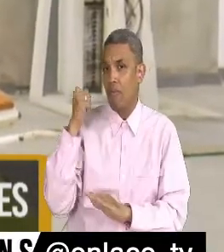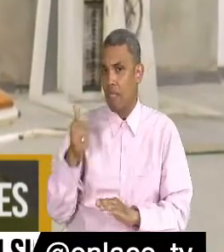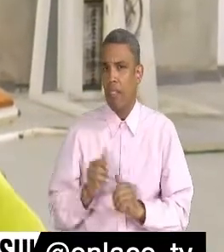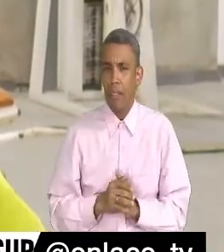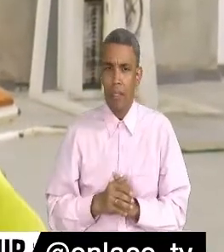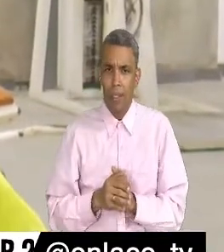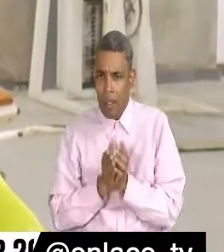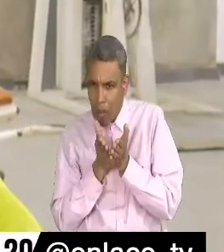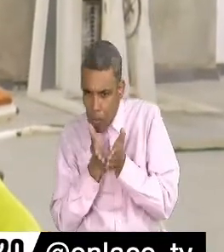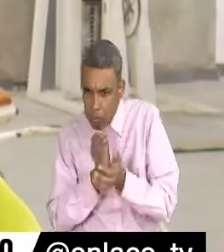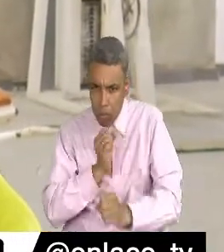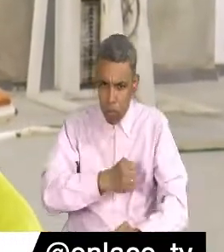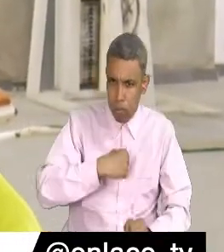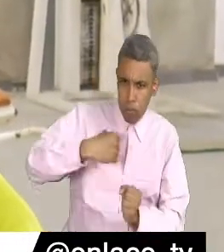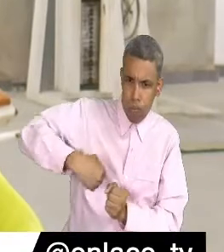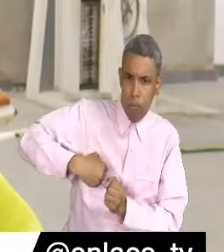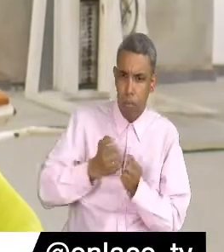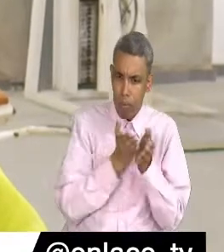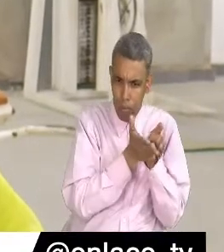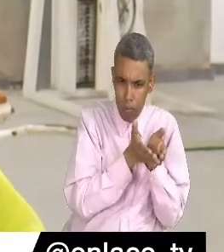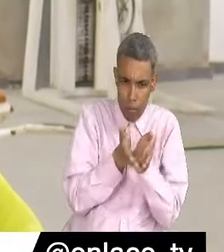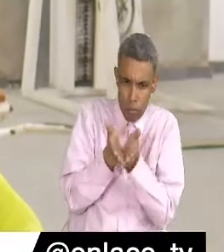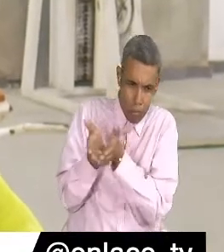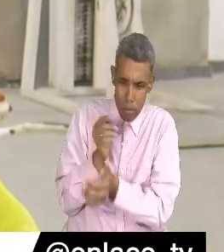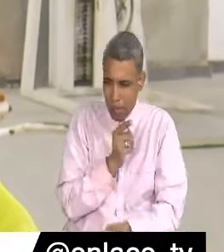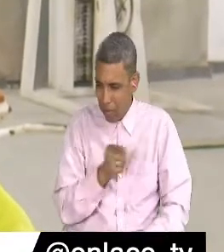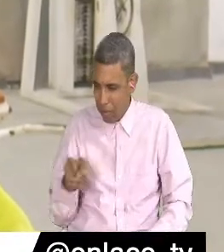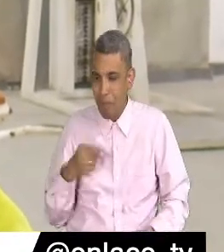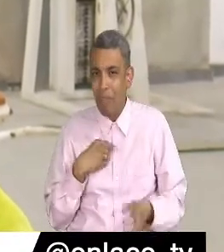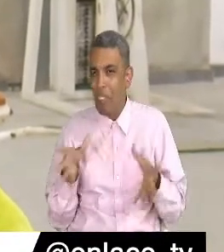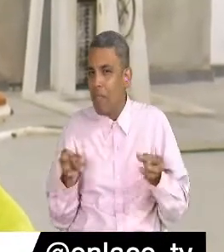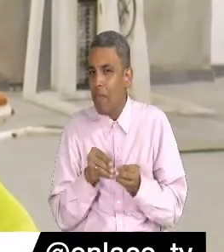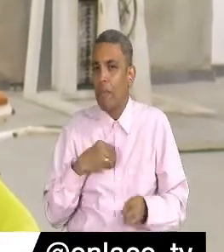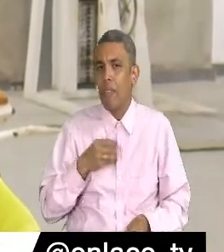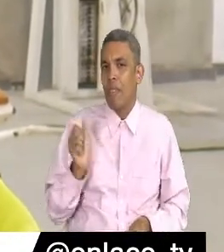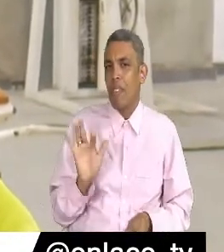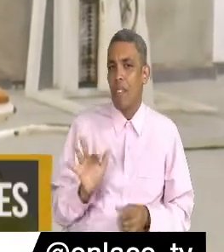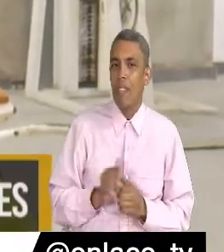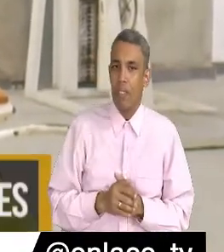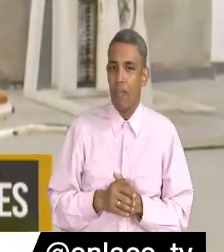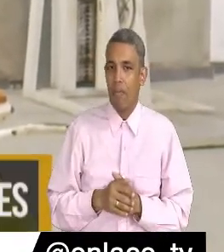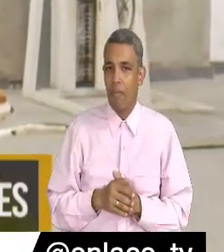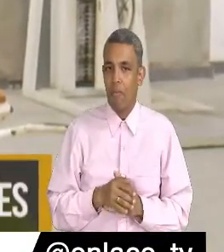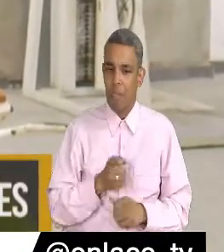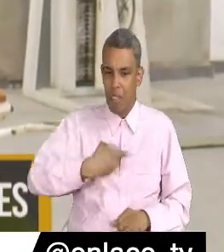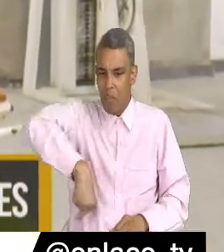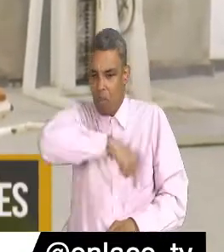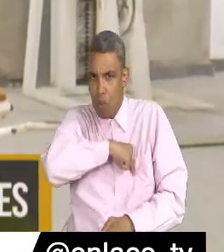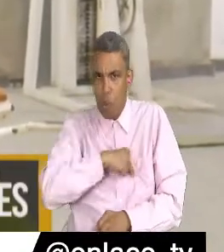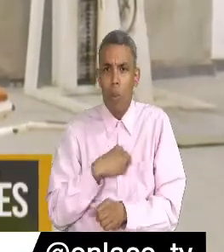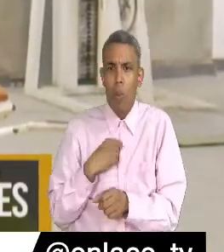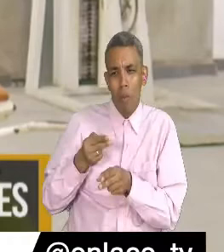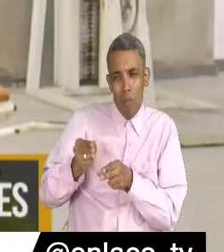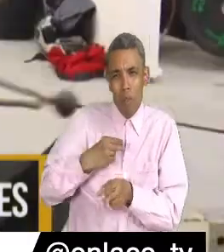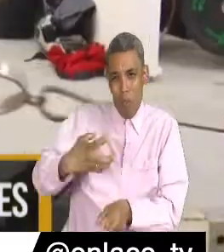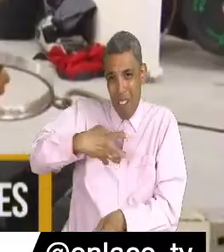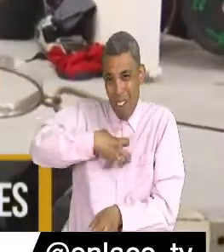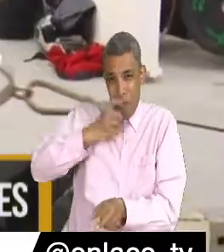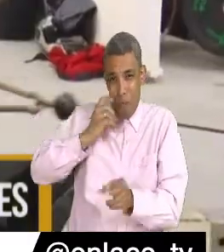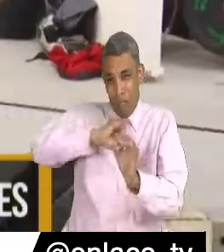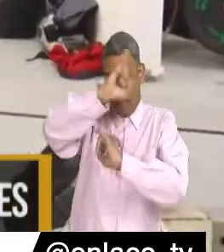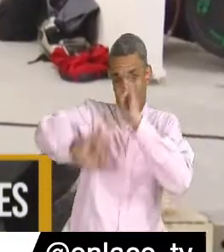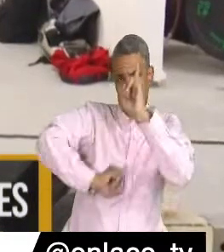con 9 deportistas y preparándonos fuerte para representar a Barranca Bermeja, Santander y a Colombia en este evento internacional,